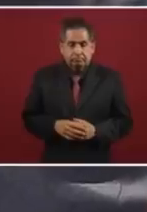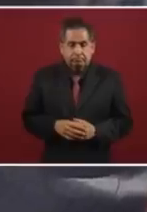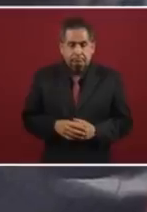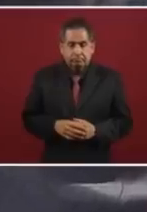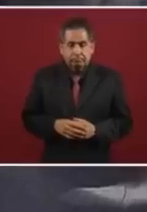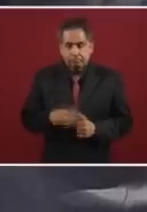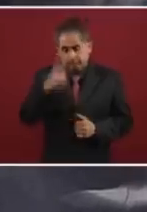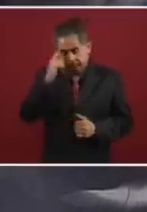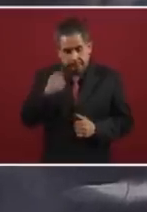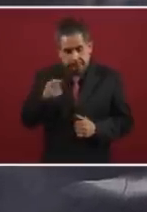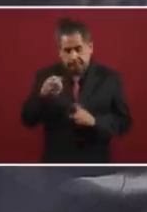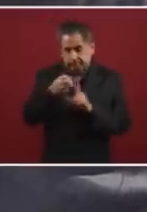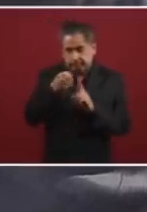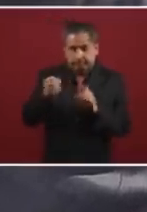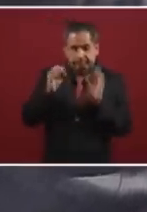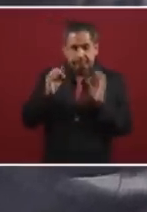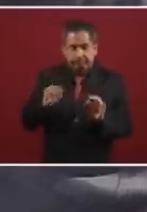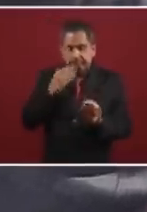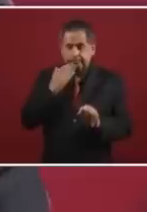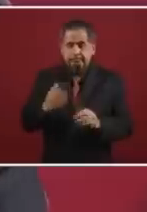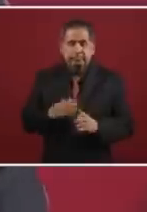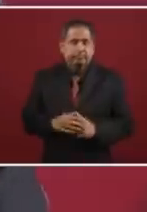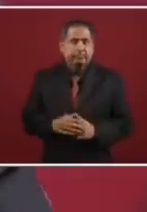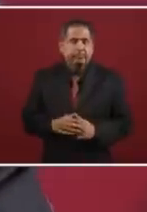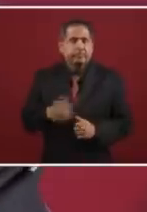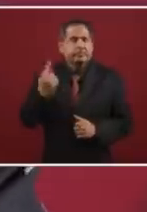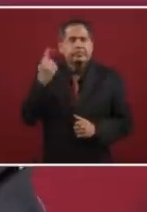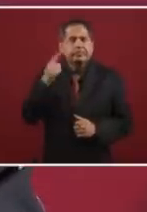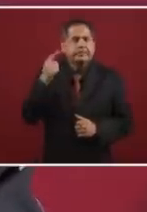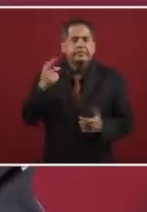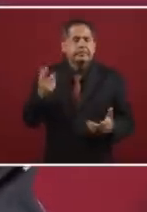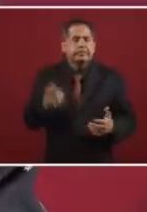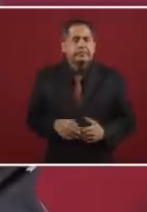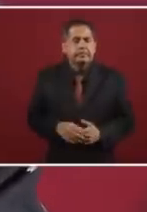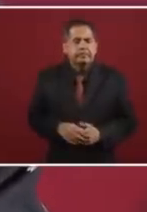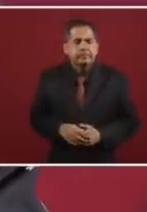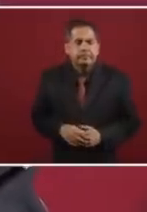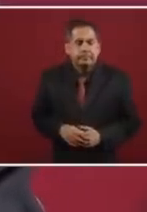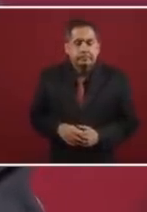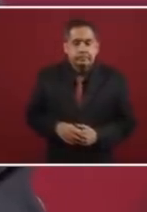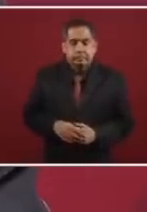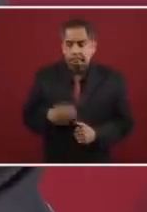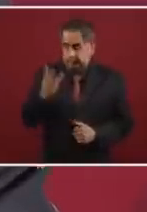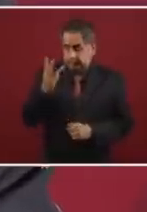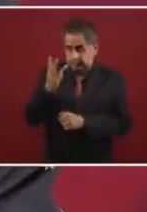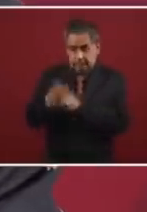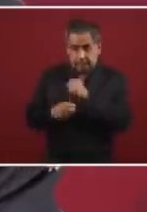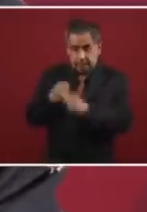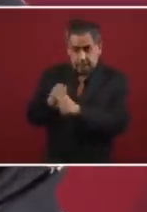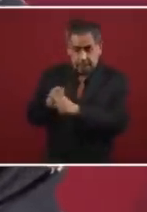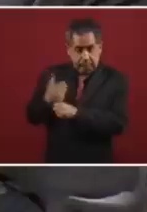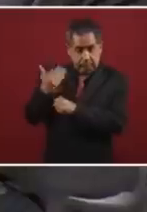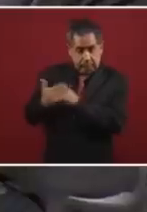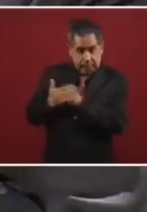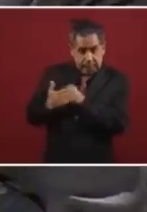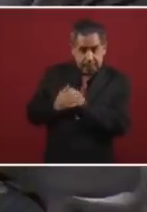de primer orden para qué en tres años